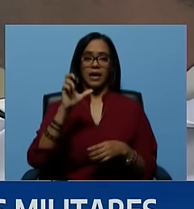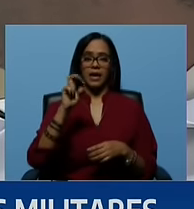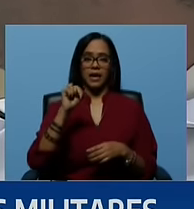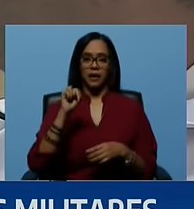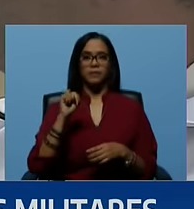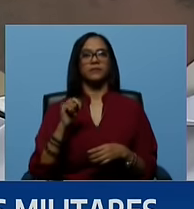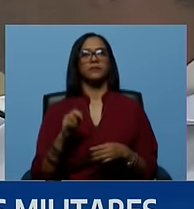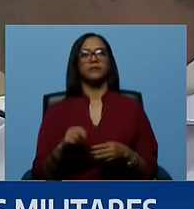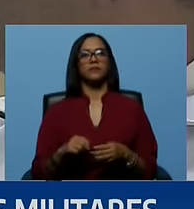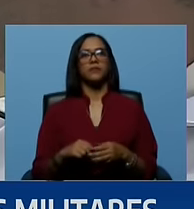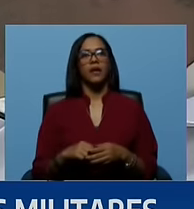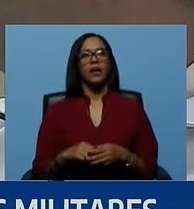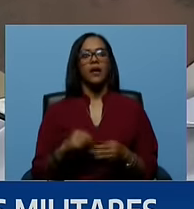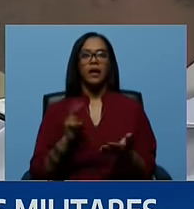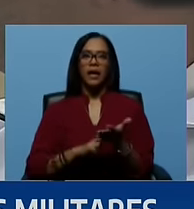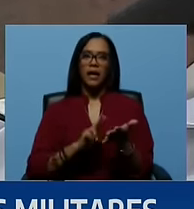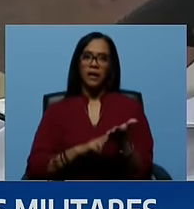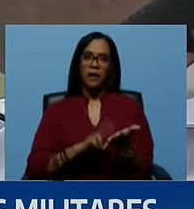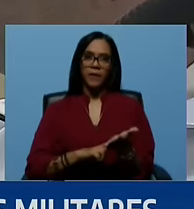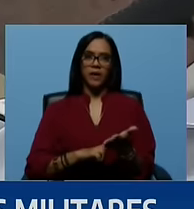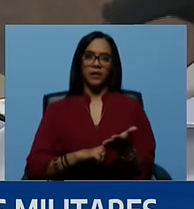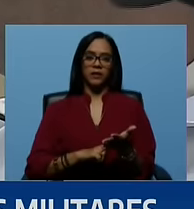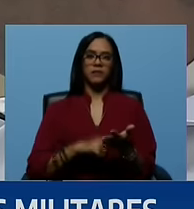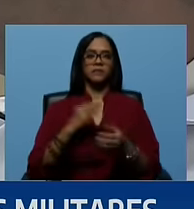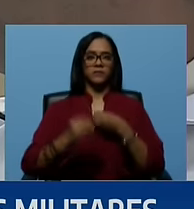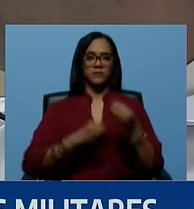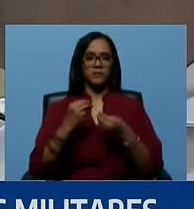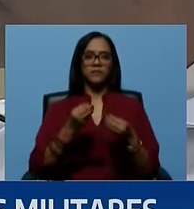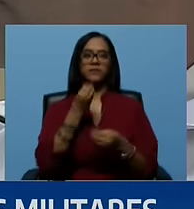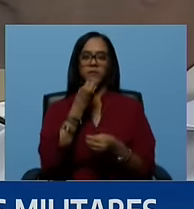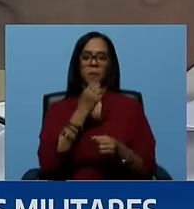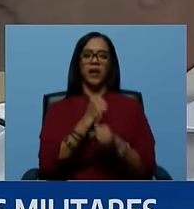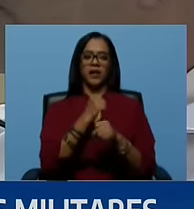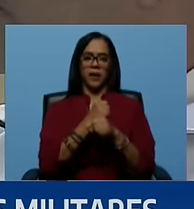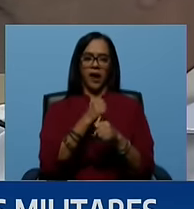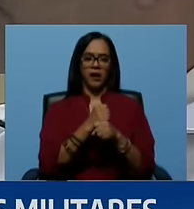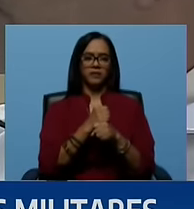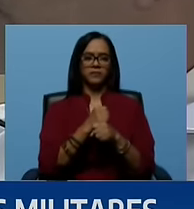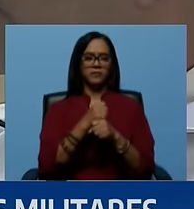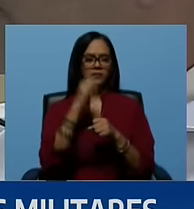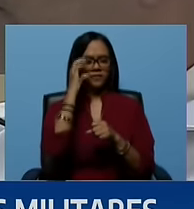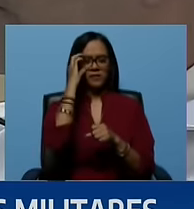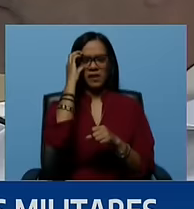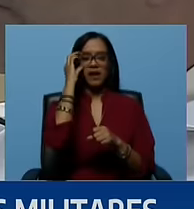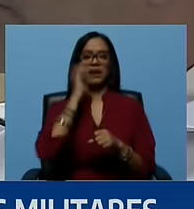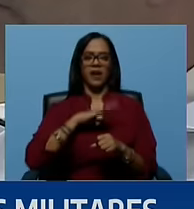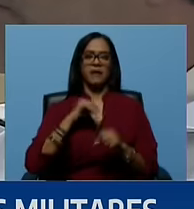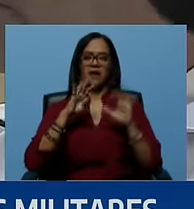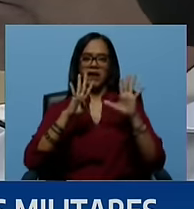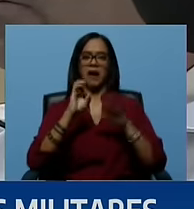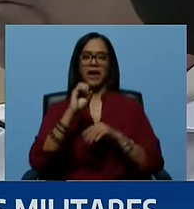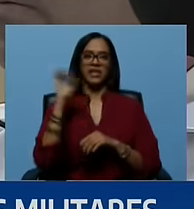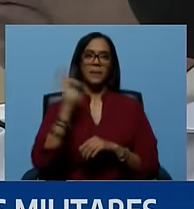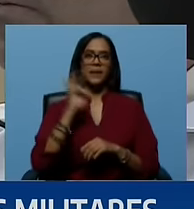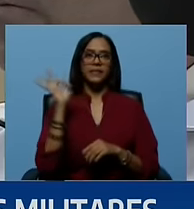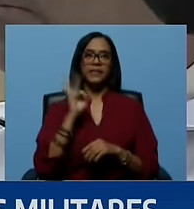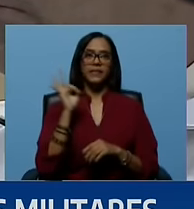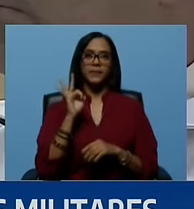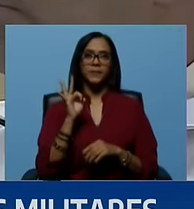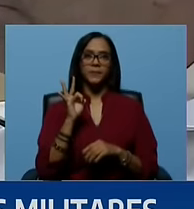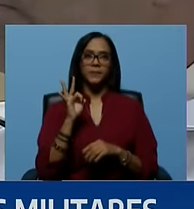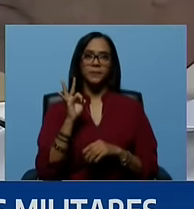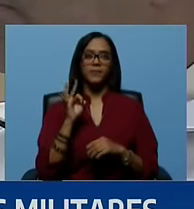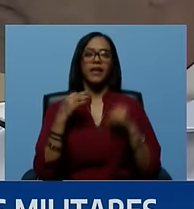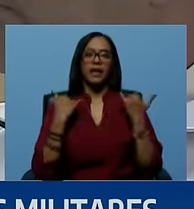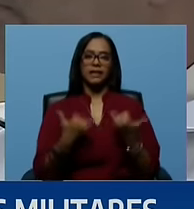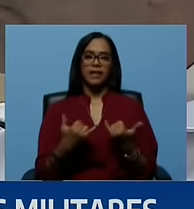que de verdad ha hecho tremendo trabajo estamos en un 90 y ya